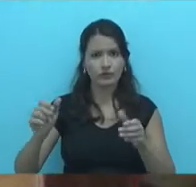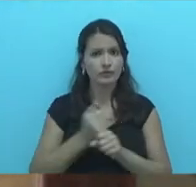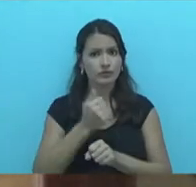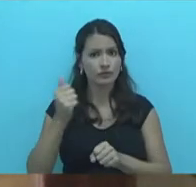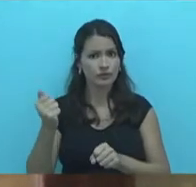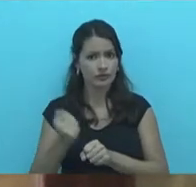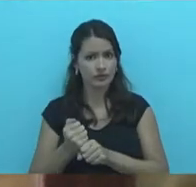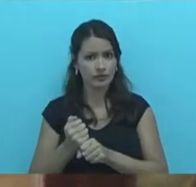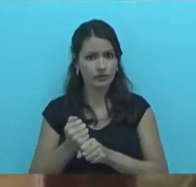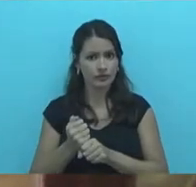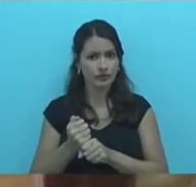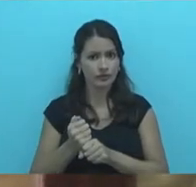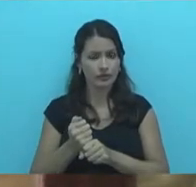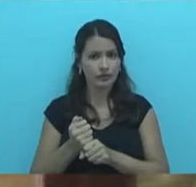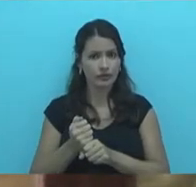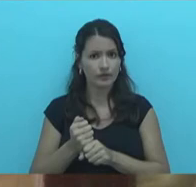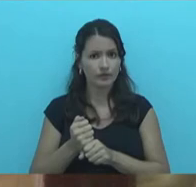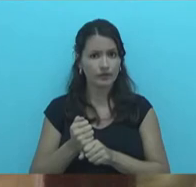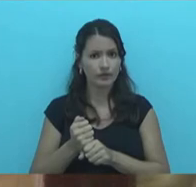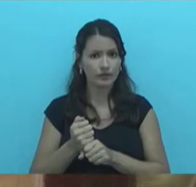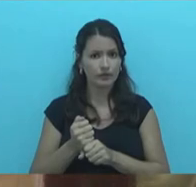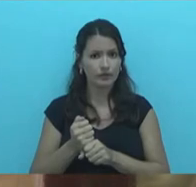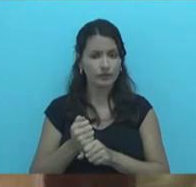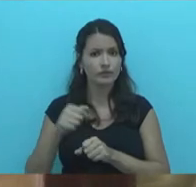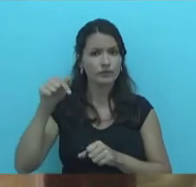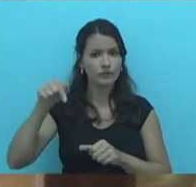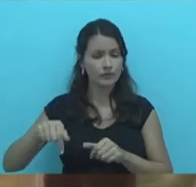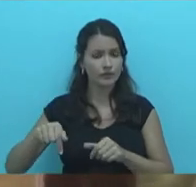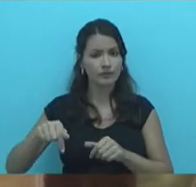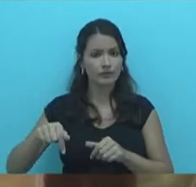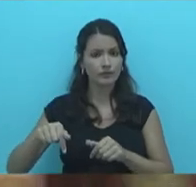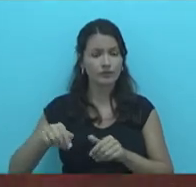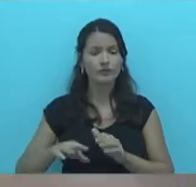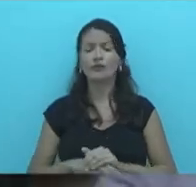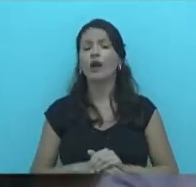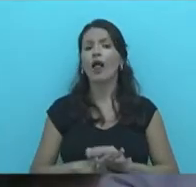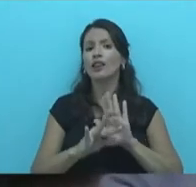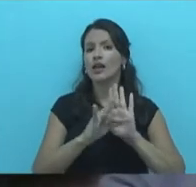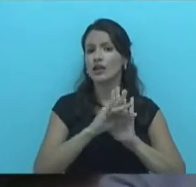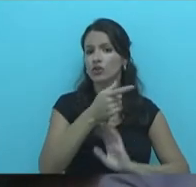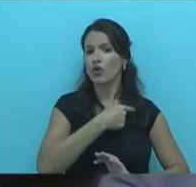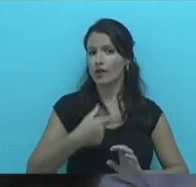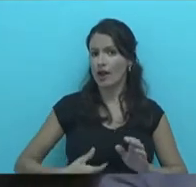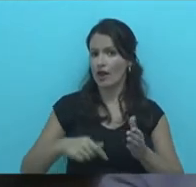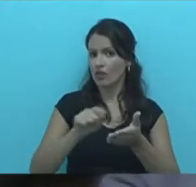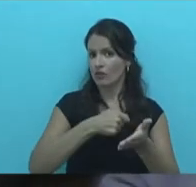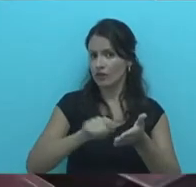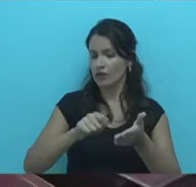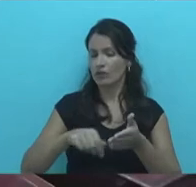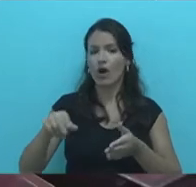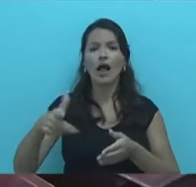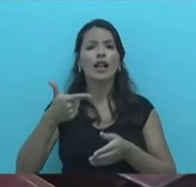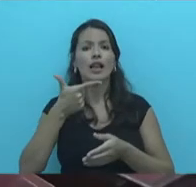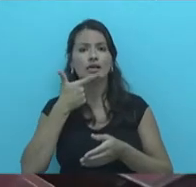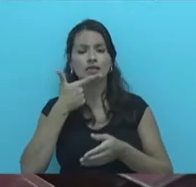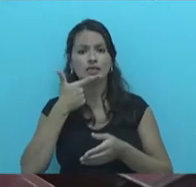se dio la renovación mediante decreto firmado por el gobernador el 17 de enero